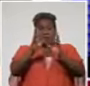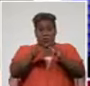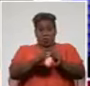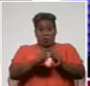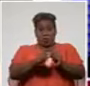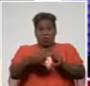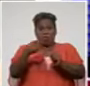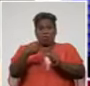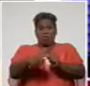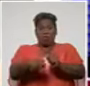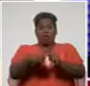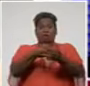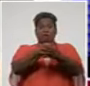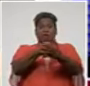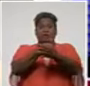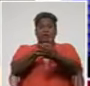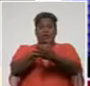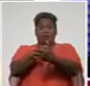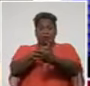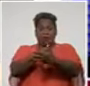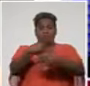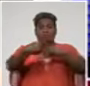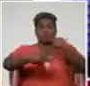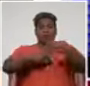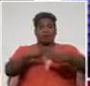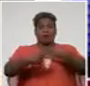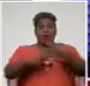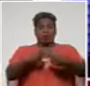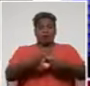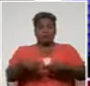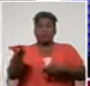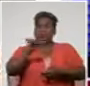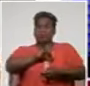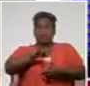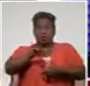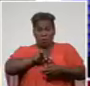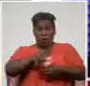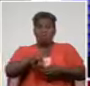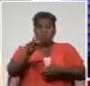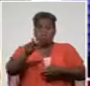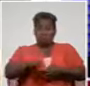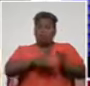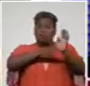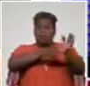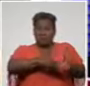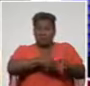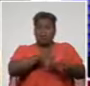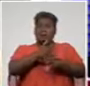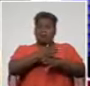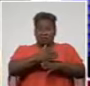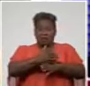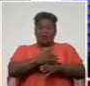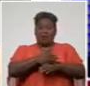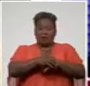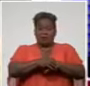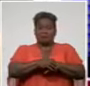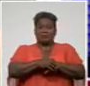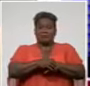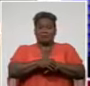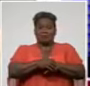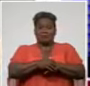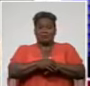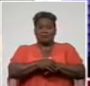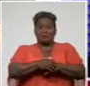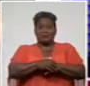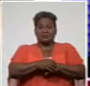del enfrentamiento que se ha estado haciendo, pero también una parte del acatamiento de las personas al llamado que se ha hecho.